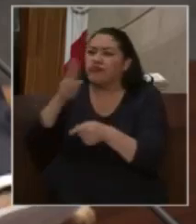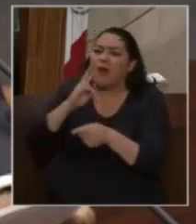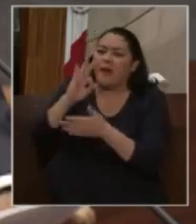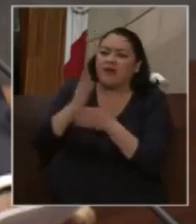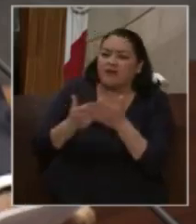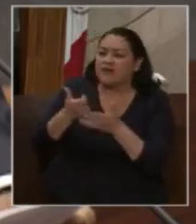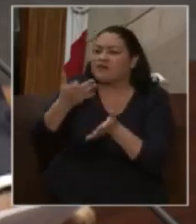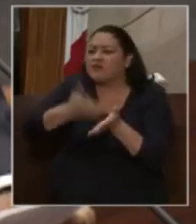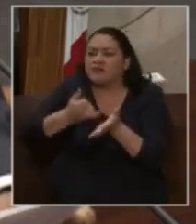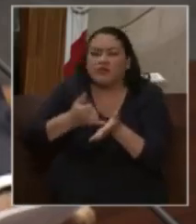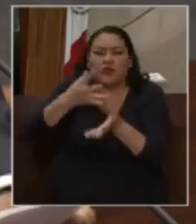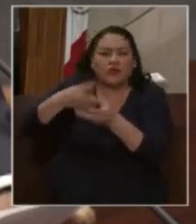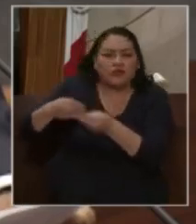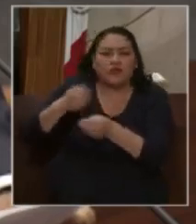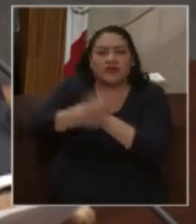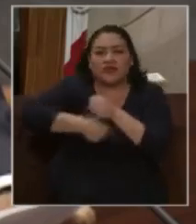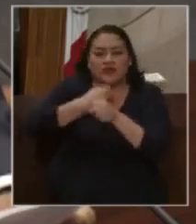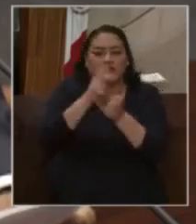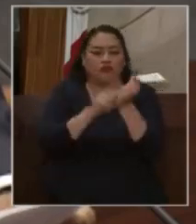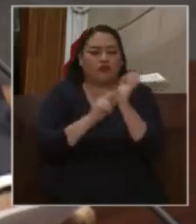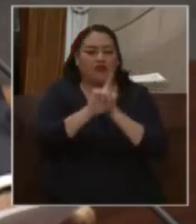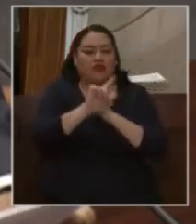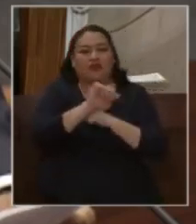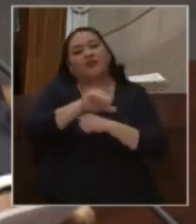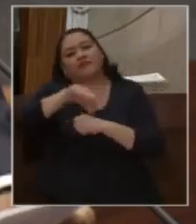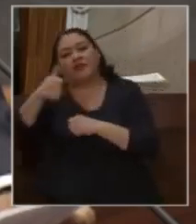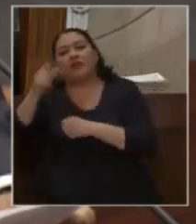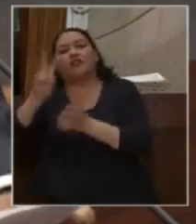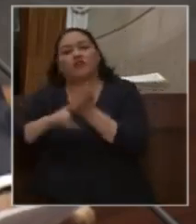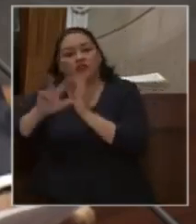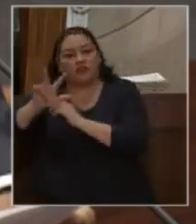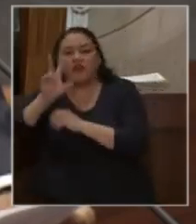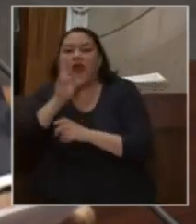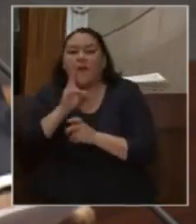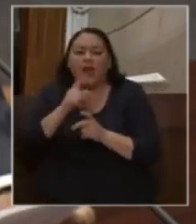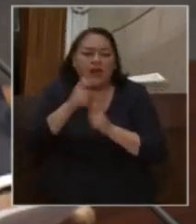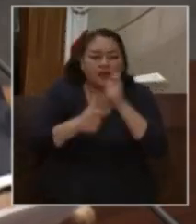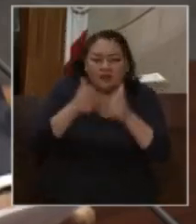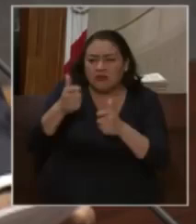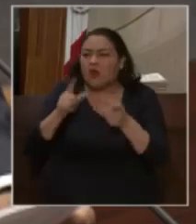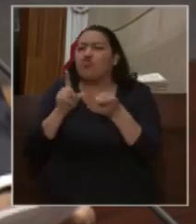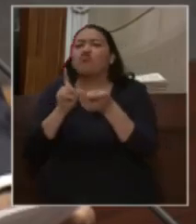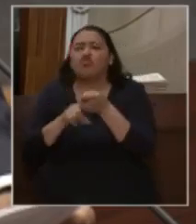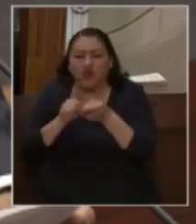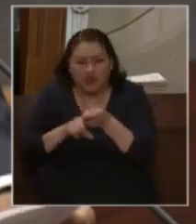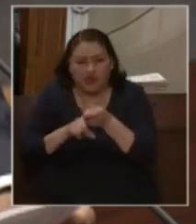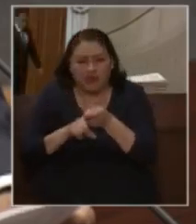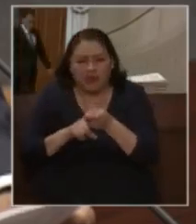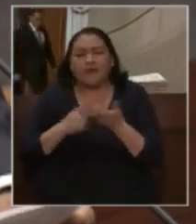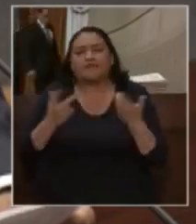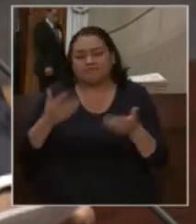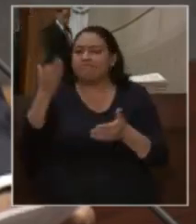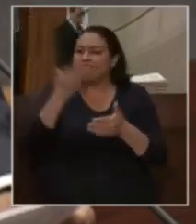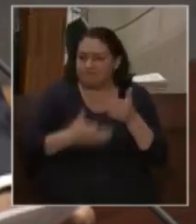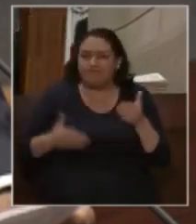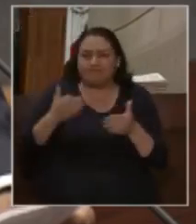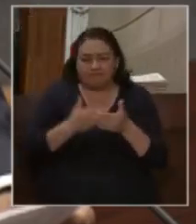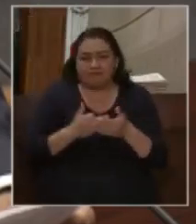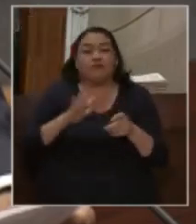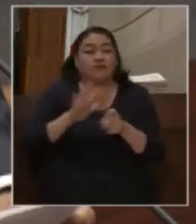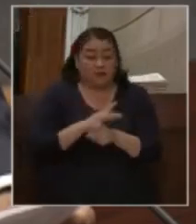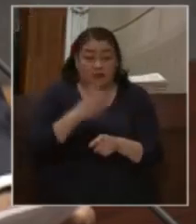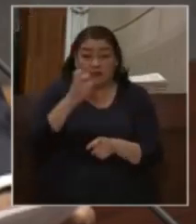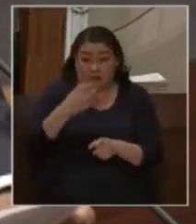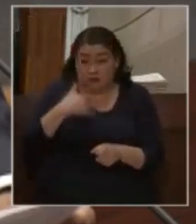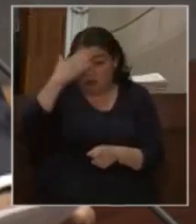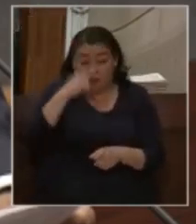ejercicios fiscales 2017 y 2018 a efecto de verificar la aplicación de los recursos otorgados a Morena. En ese sentido,